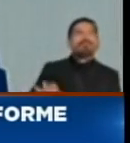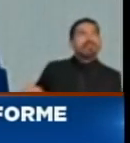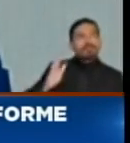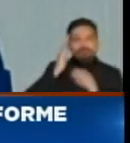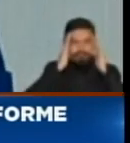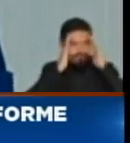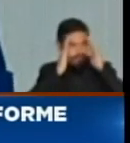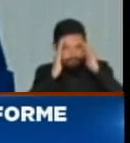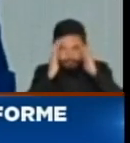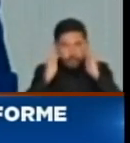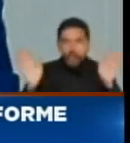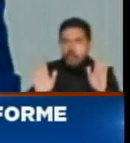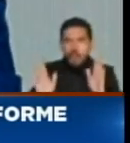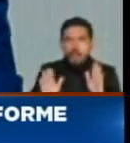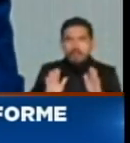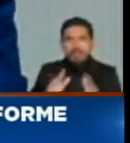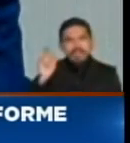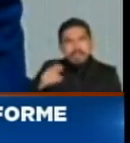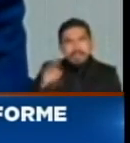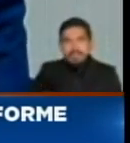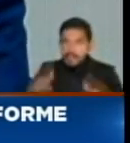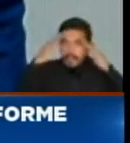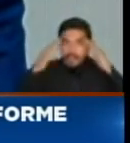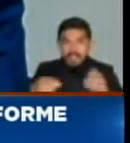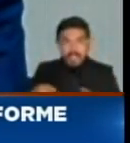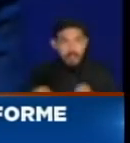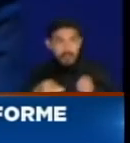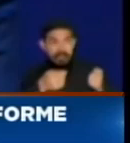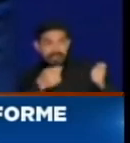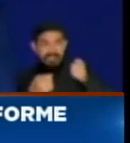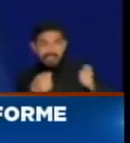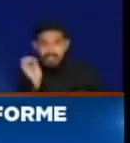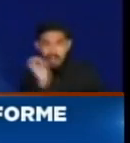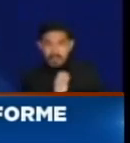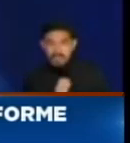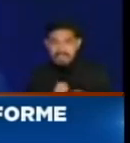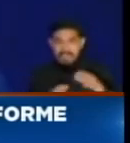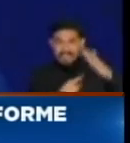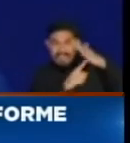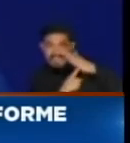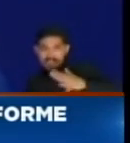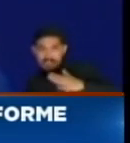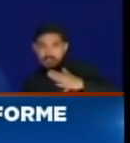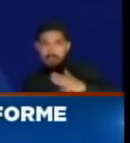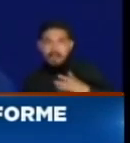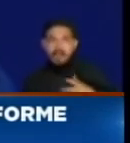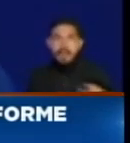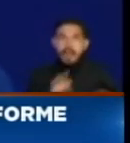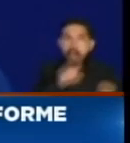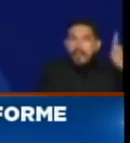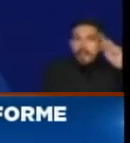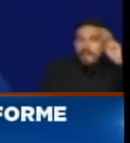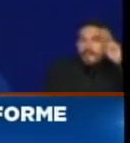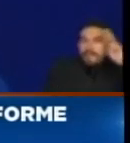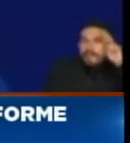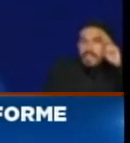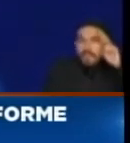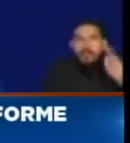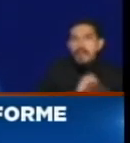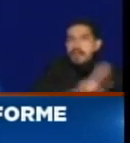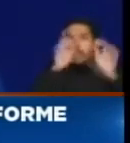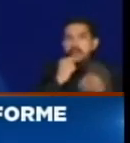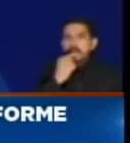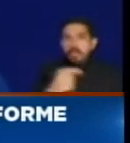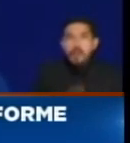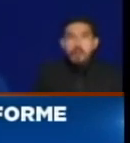el crimen organizado pretenda dominar al Ecuador con la complicidad, lo digo claro,